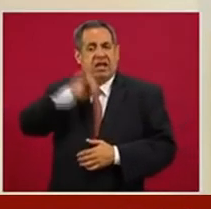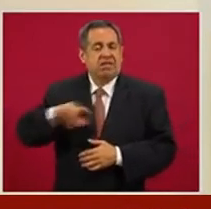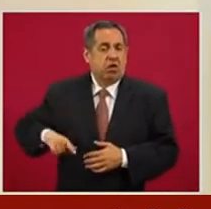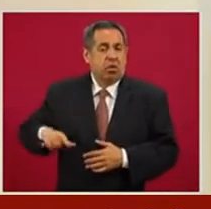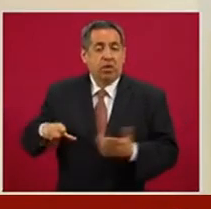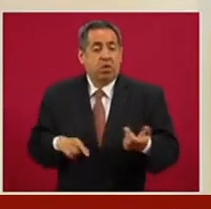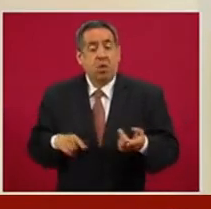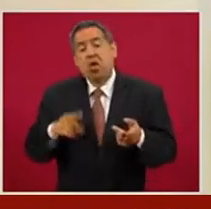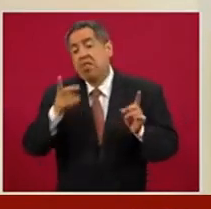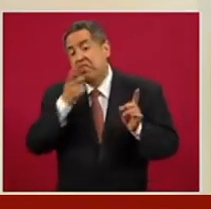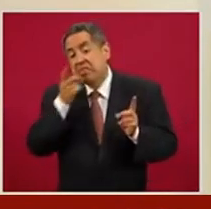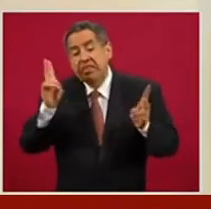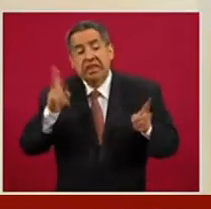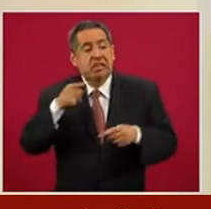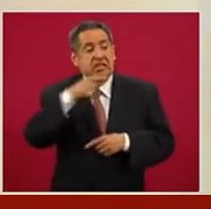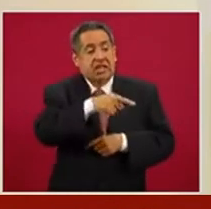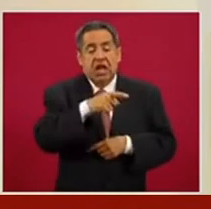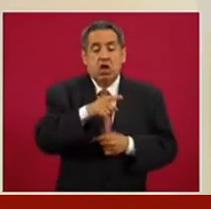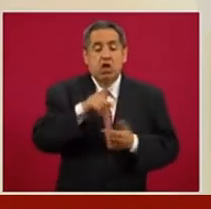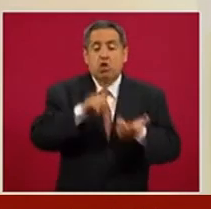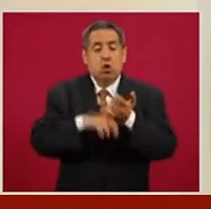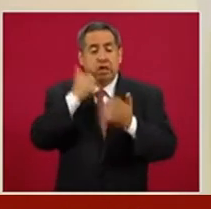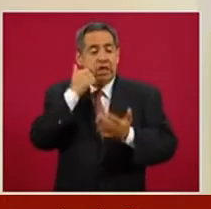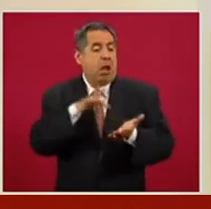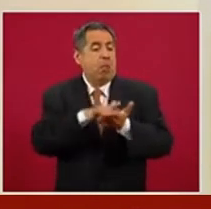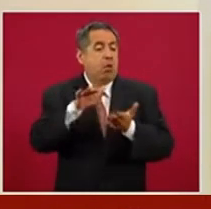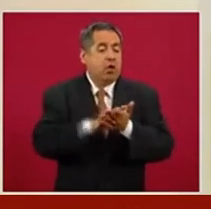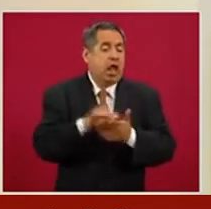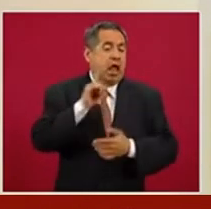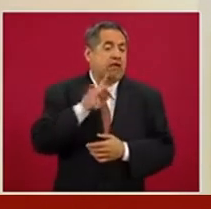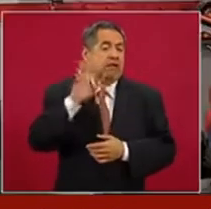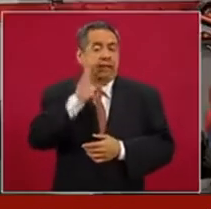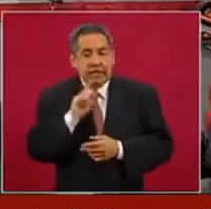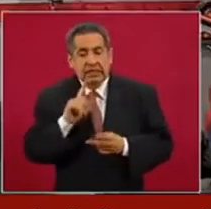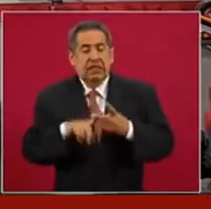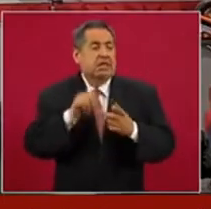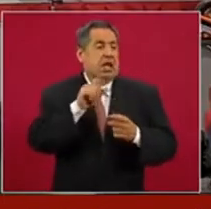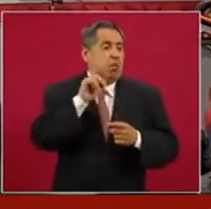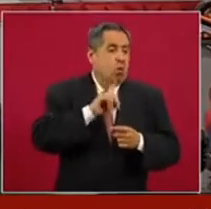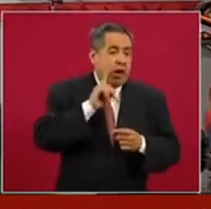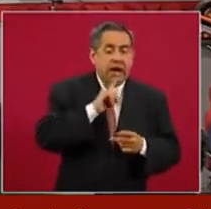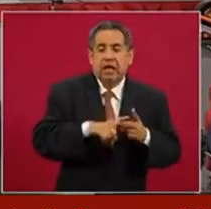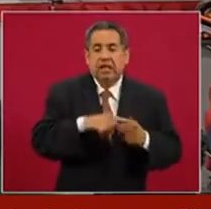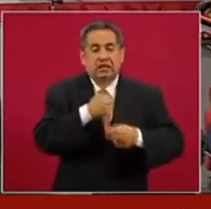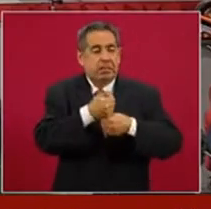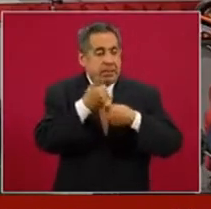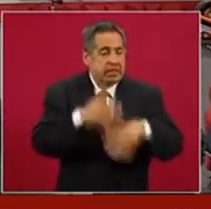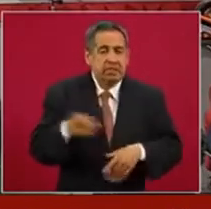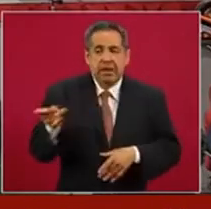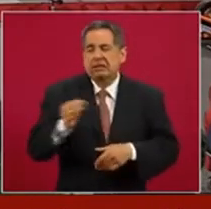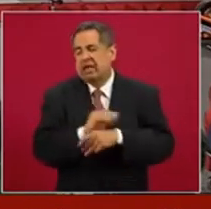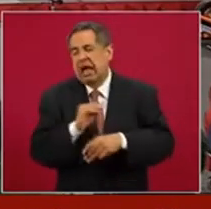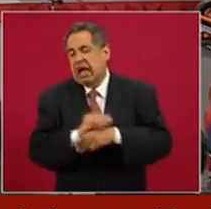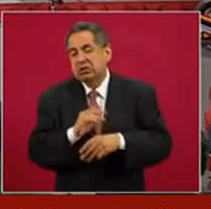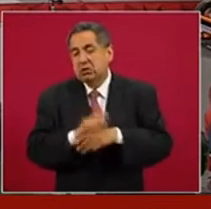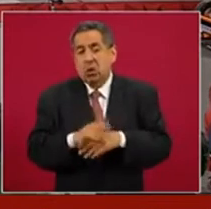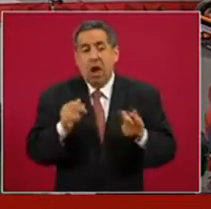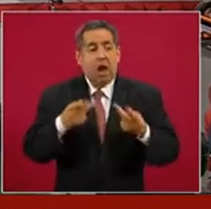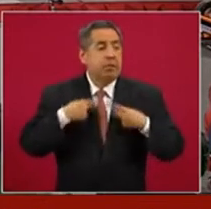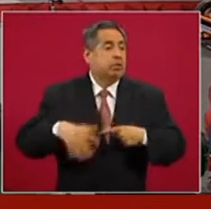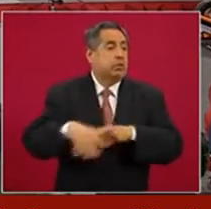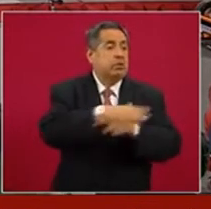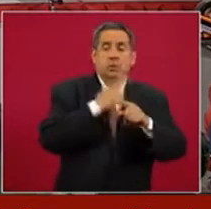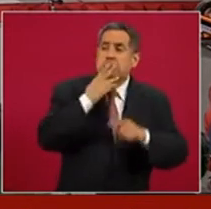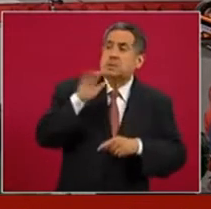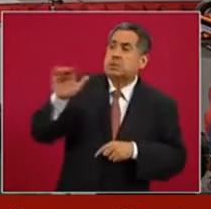ha despreciado la lucha de las mujeres y el feminismo y el dolor de las víctimas por la violencia, ha ignorado los reclamos ambientalistas, ha